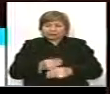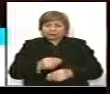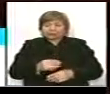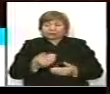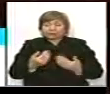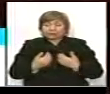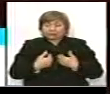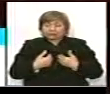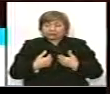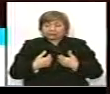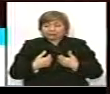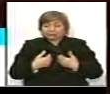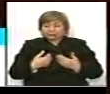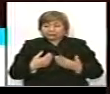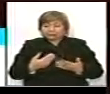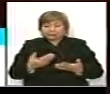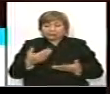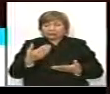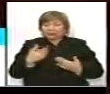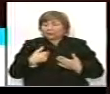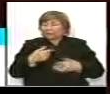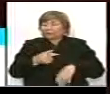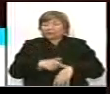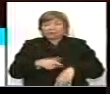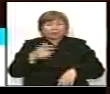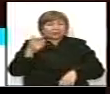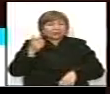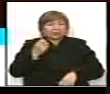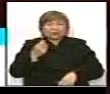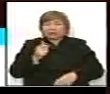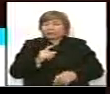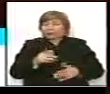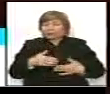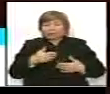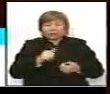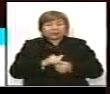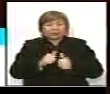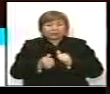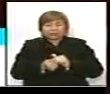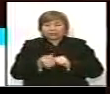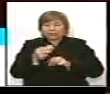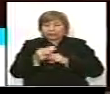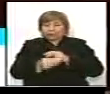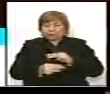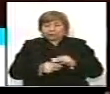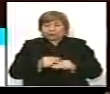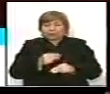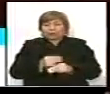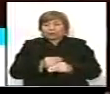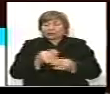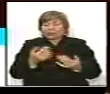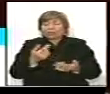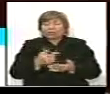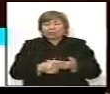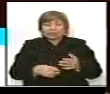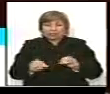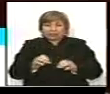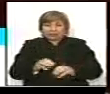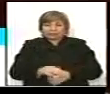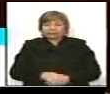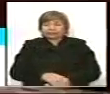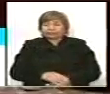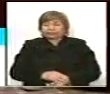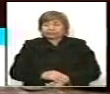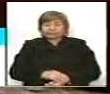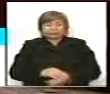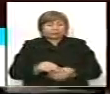Si tiempo y dinero no importarían y ustedes podrían cambiar el mundo, ¿qué harían?